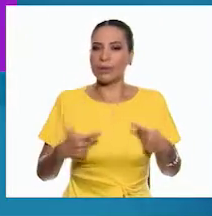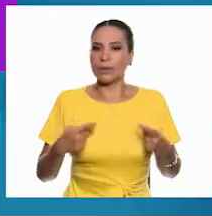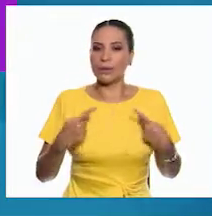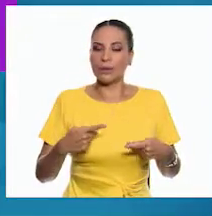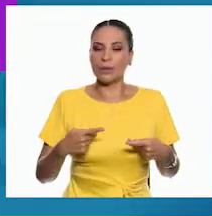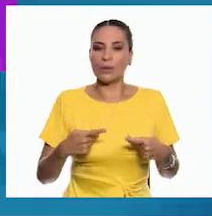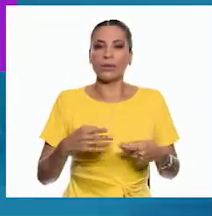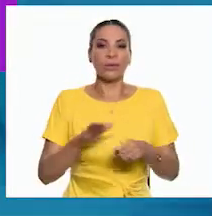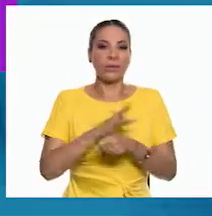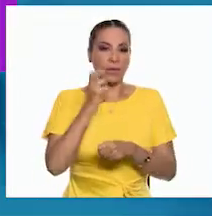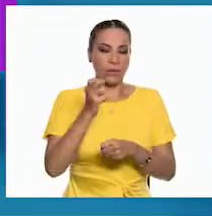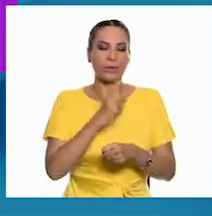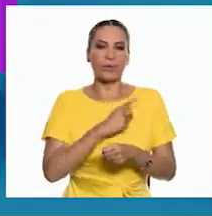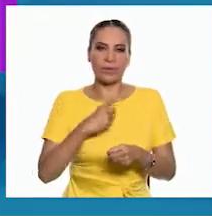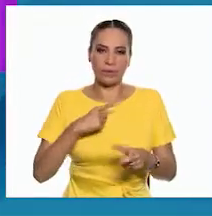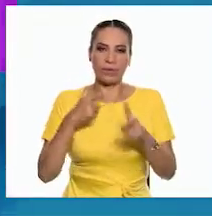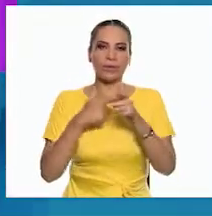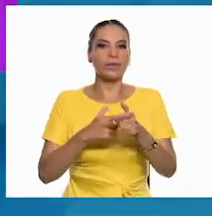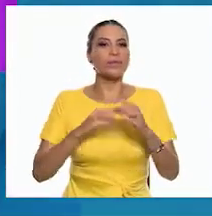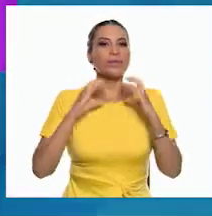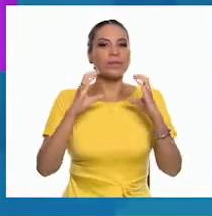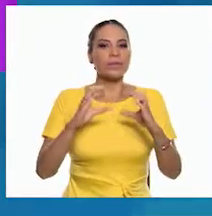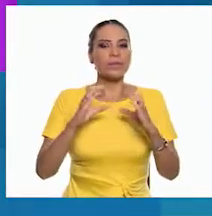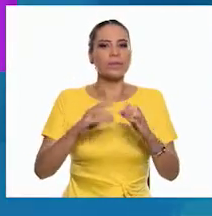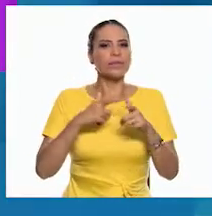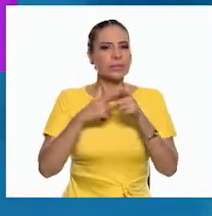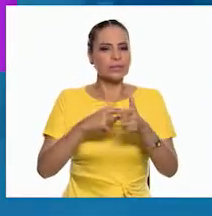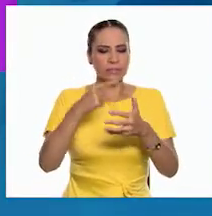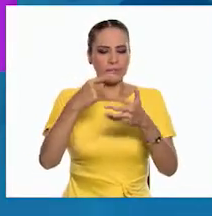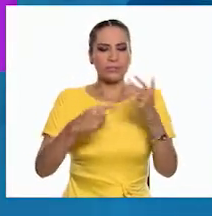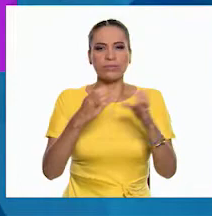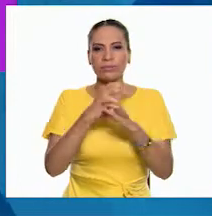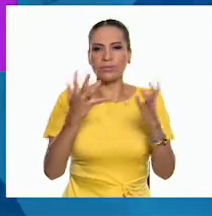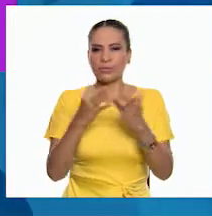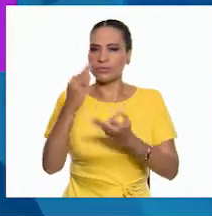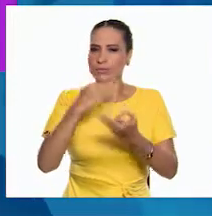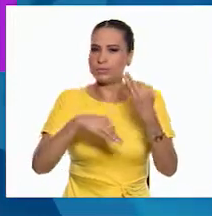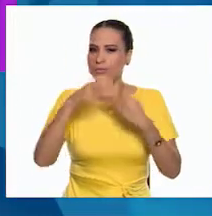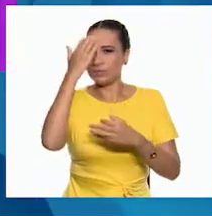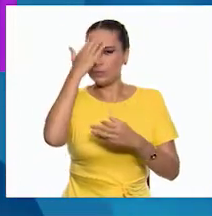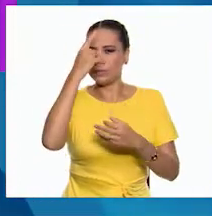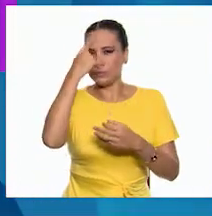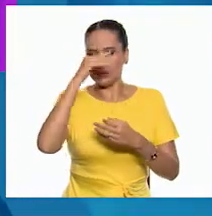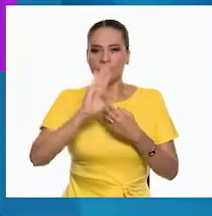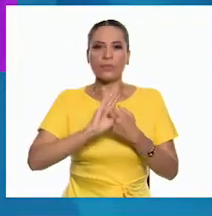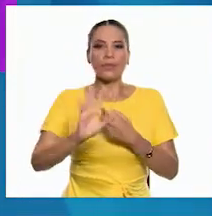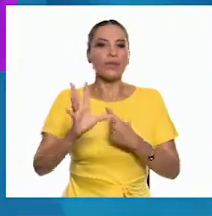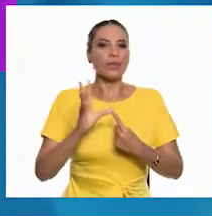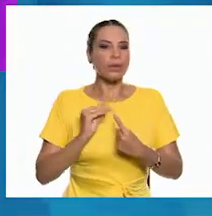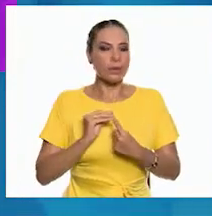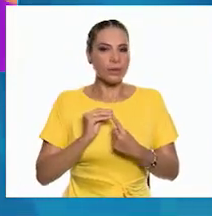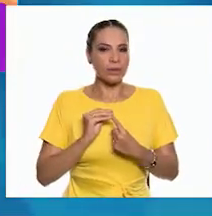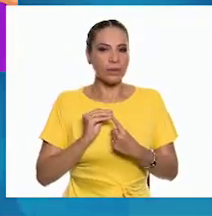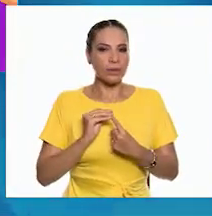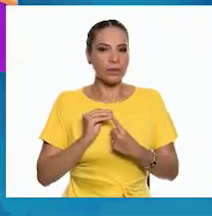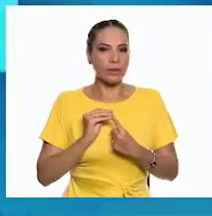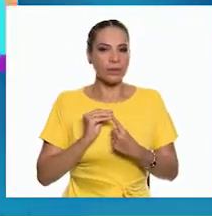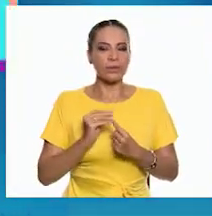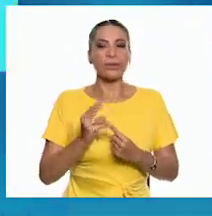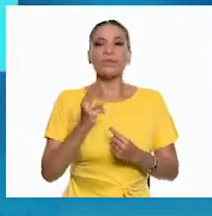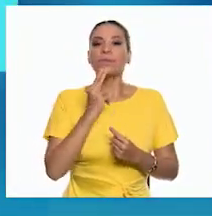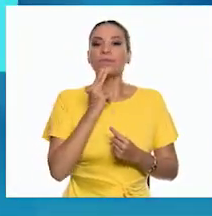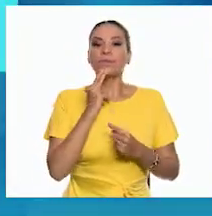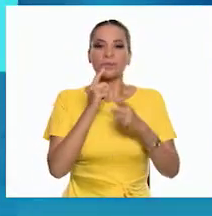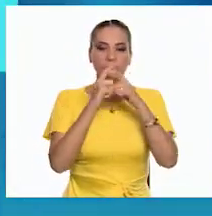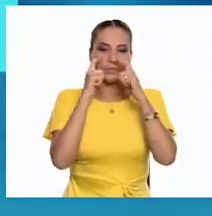personas. Por eso hay que continuar cuidándonos siguiendo las buenas prácticas que ya todos conocemos para evitar contagiarnos.